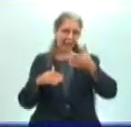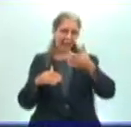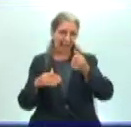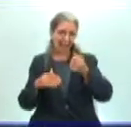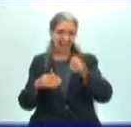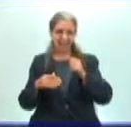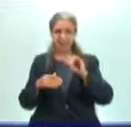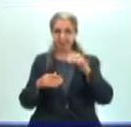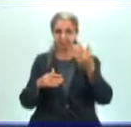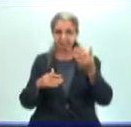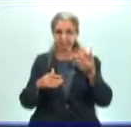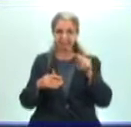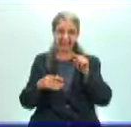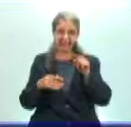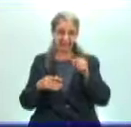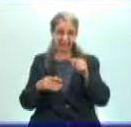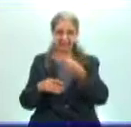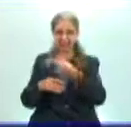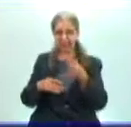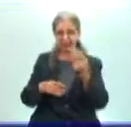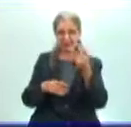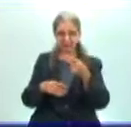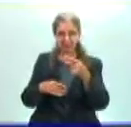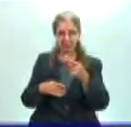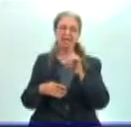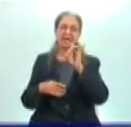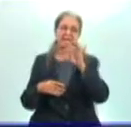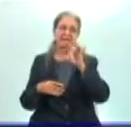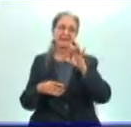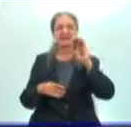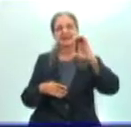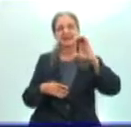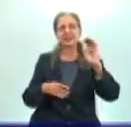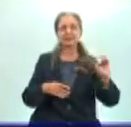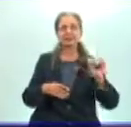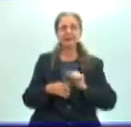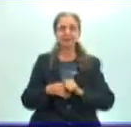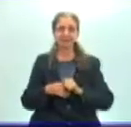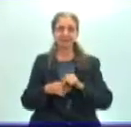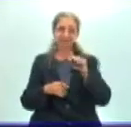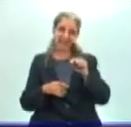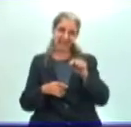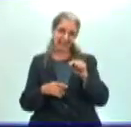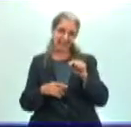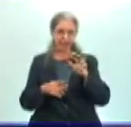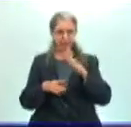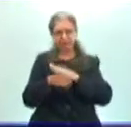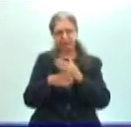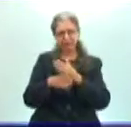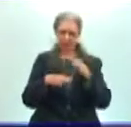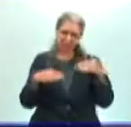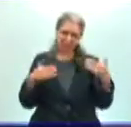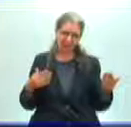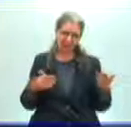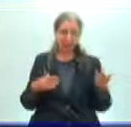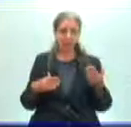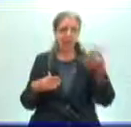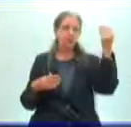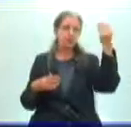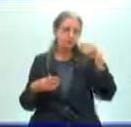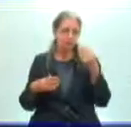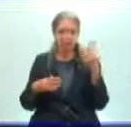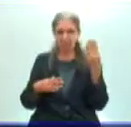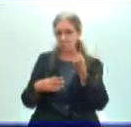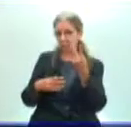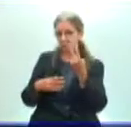la pizarra. Por lo tanto, la hipotenusa mide 15 centímetros. Muy bien, esto quiere decir que conociendo dos de las medidas de los